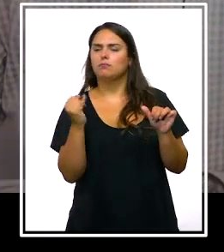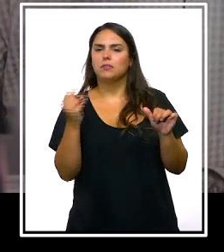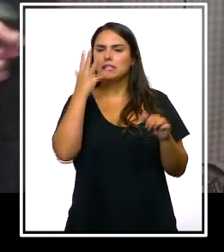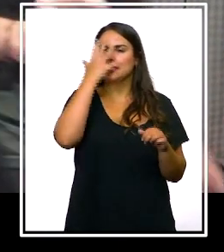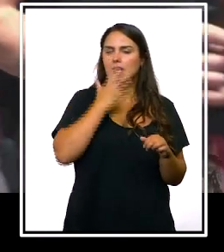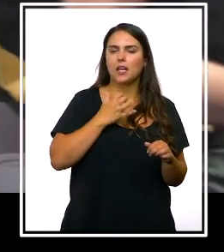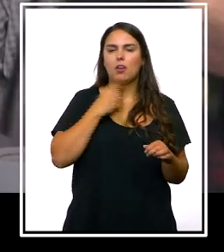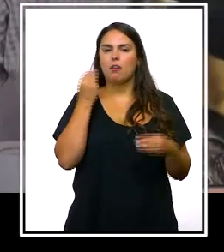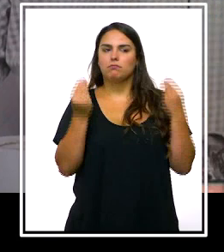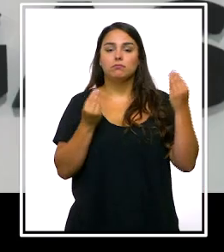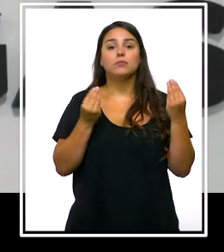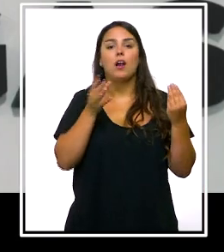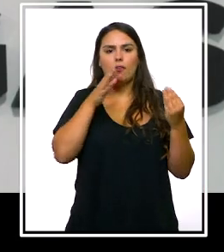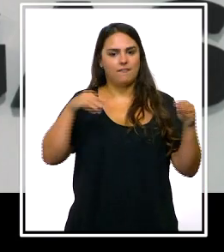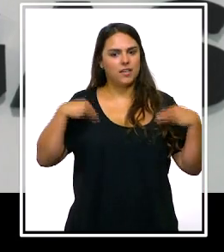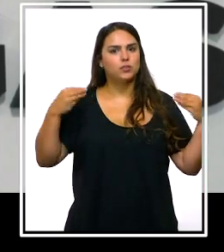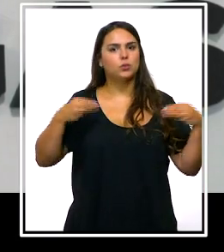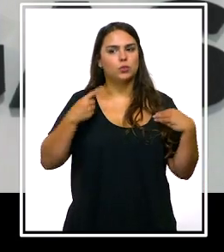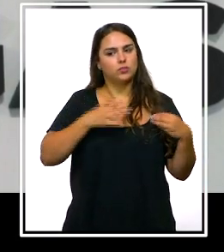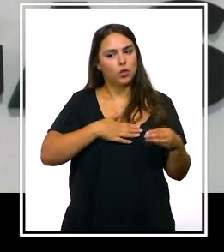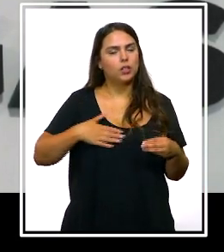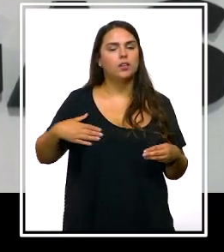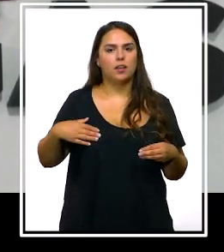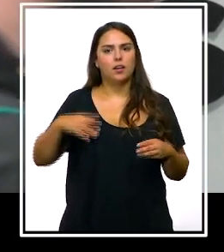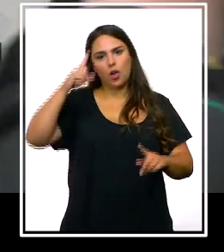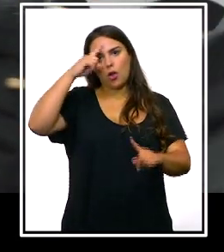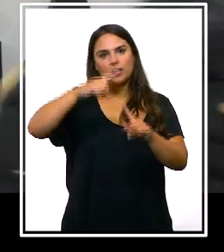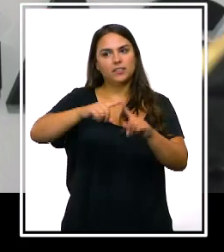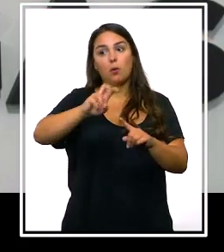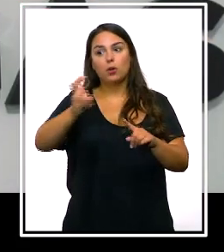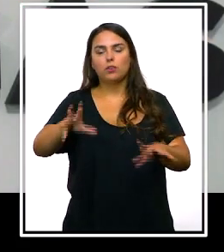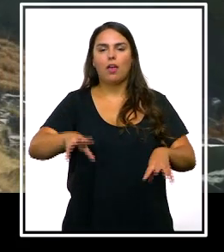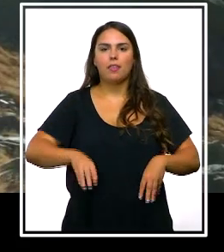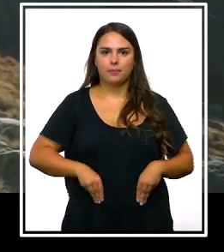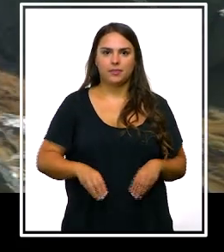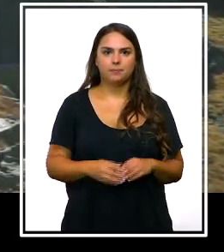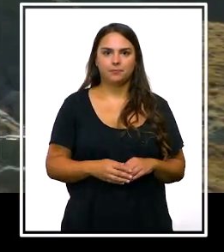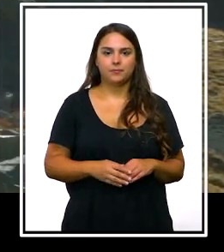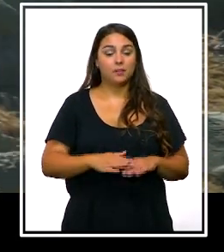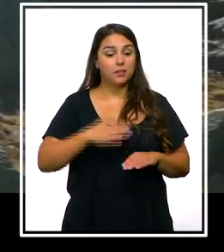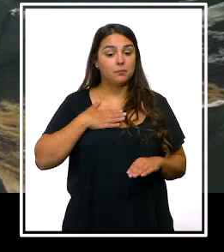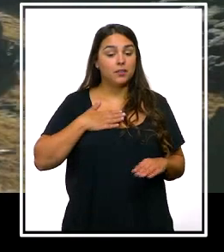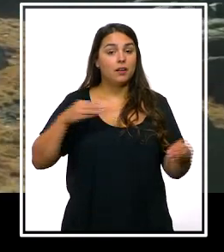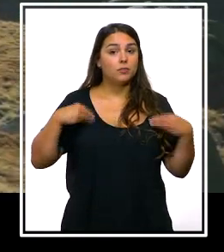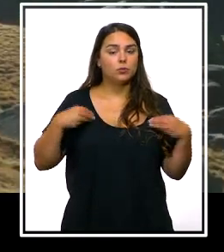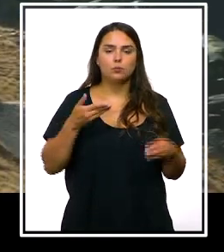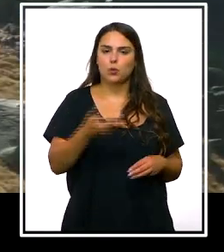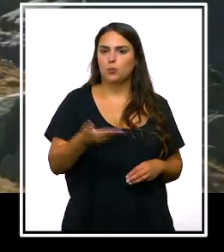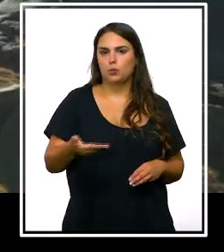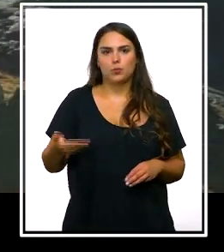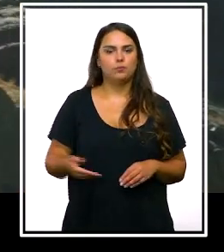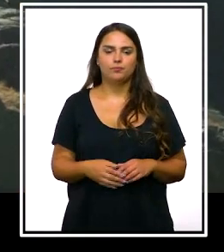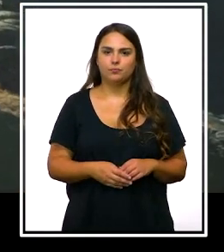y pragmático, se esconde todo un aventurero dispuesto a asumir nuevos retos cada día. Para mí la aventura es muy